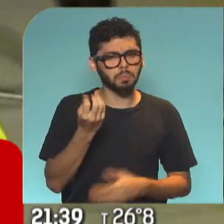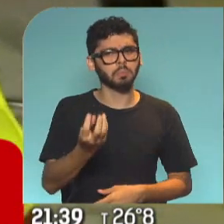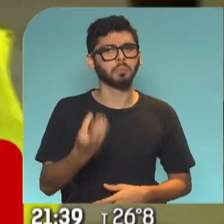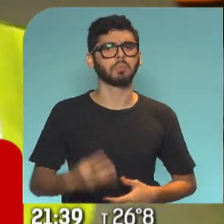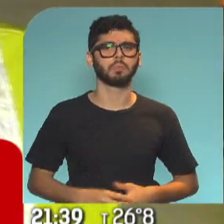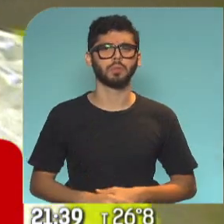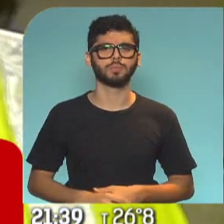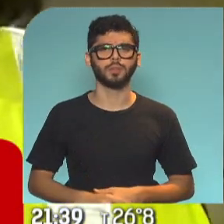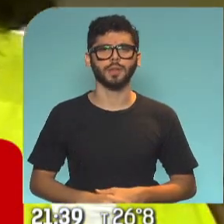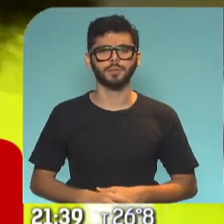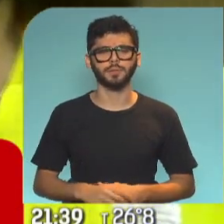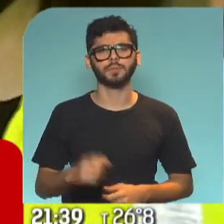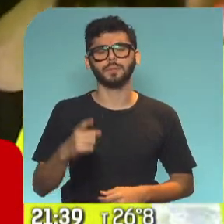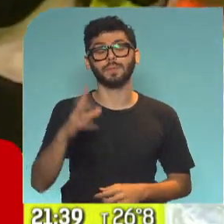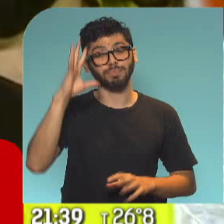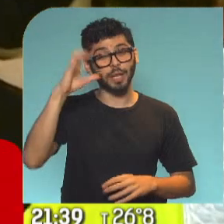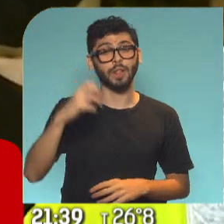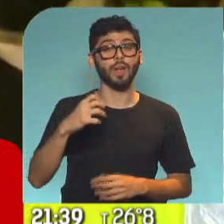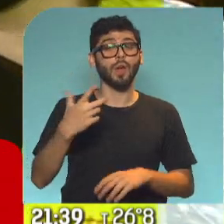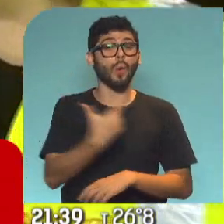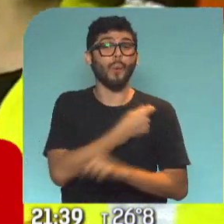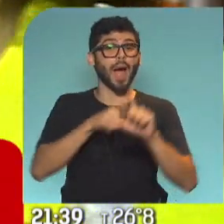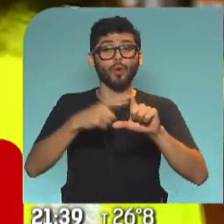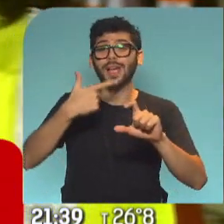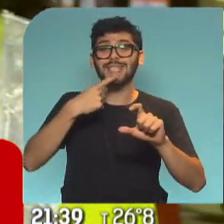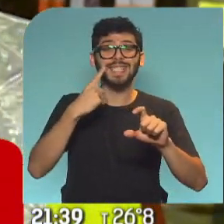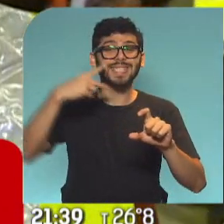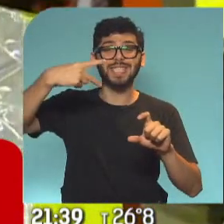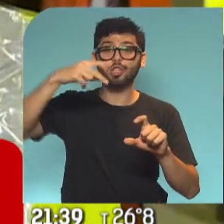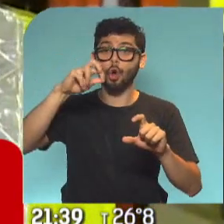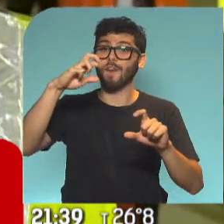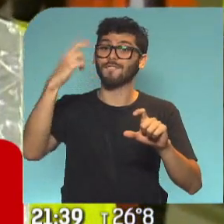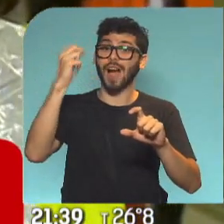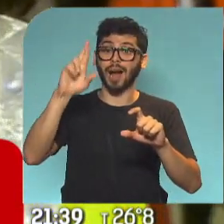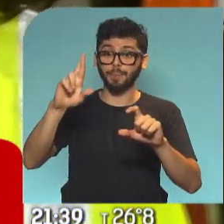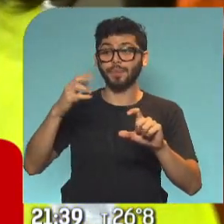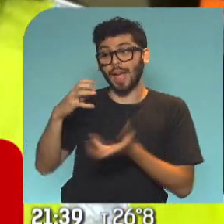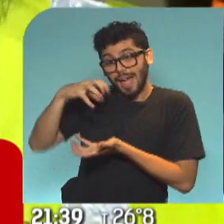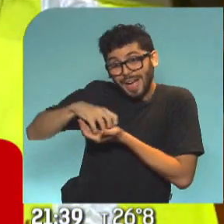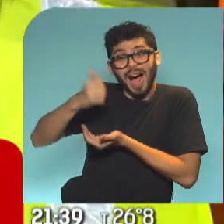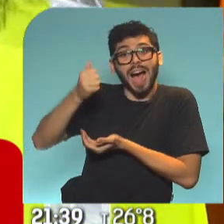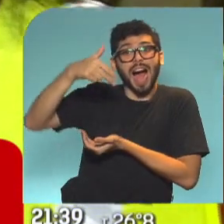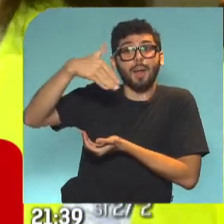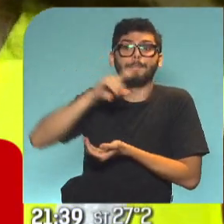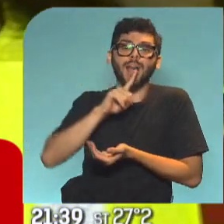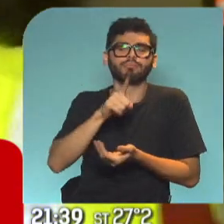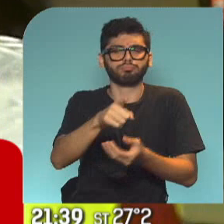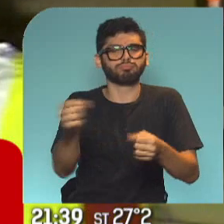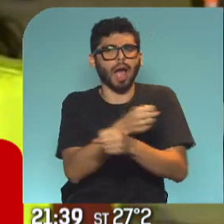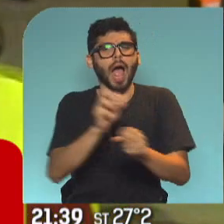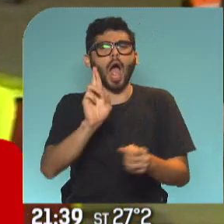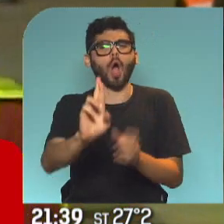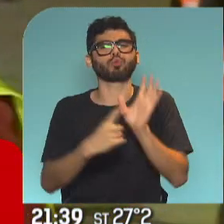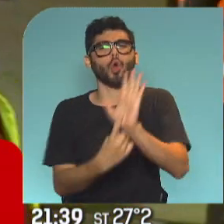Recordemos que la vacuna Sinopharm fue aprobada con carácter de emergencia por la ANMAT. Se va a utilizar, como repasábamos,